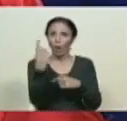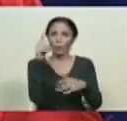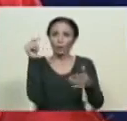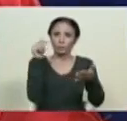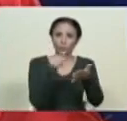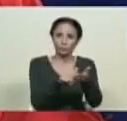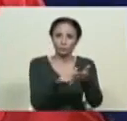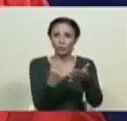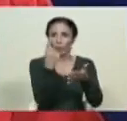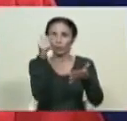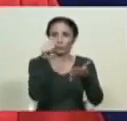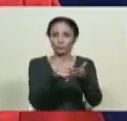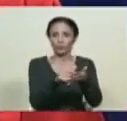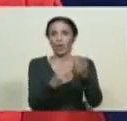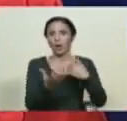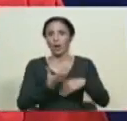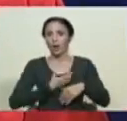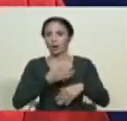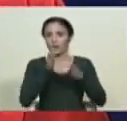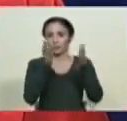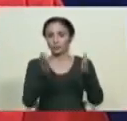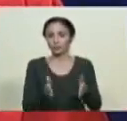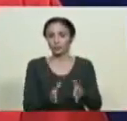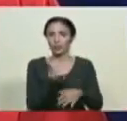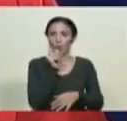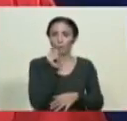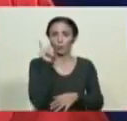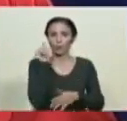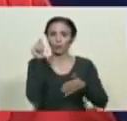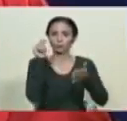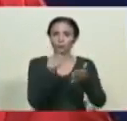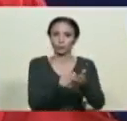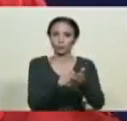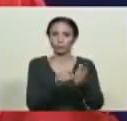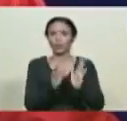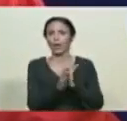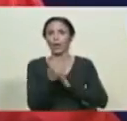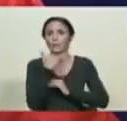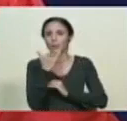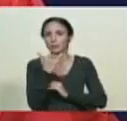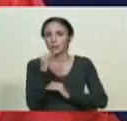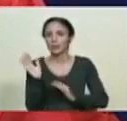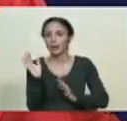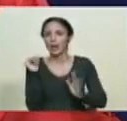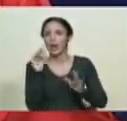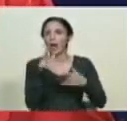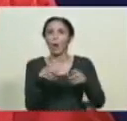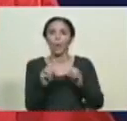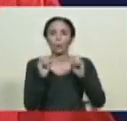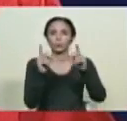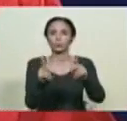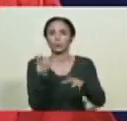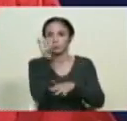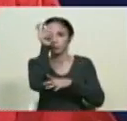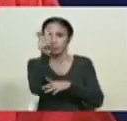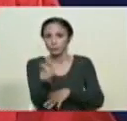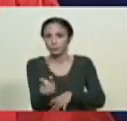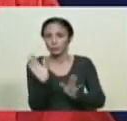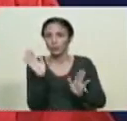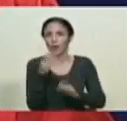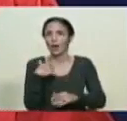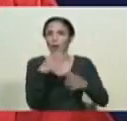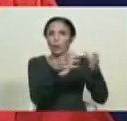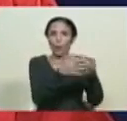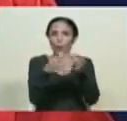una sola opción, votar por el alcalde o la alcaldesa. Es el funcionario más cercano, una gran oportunidad para aquellos